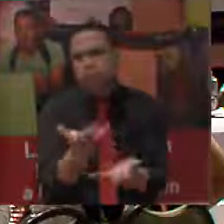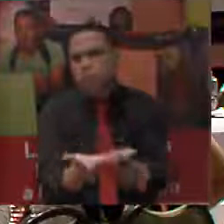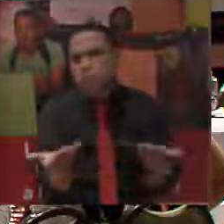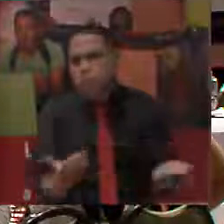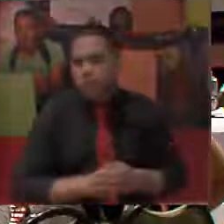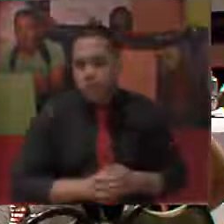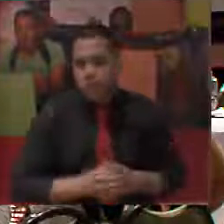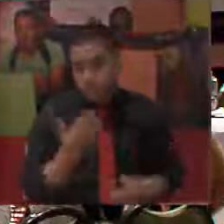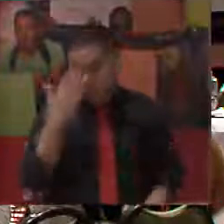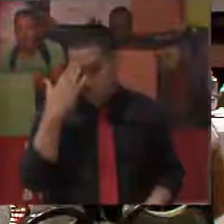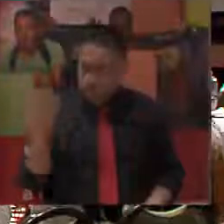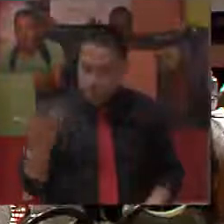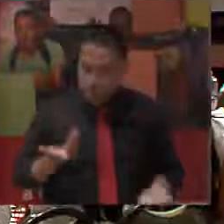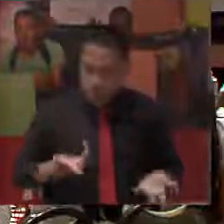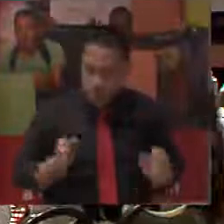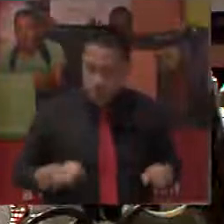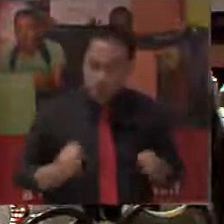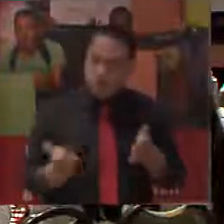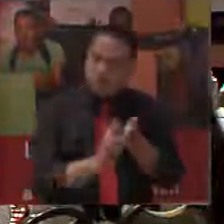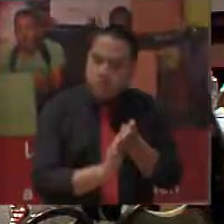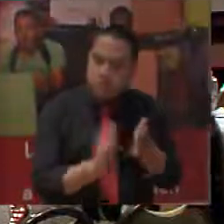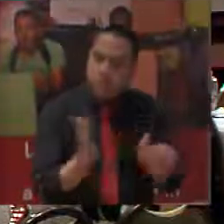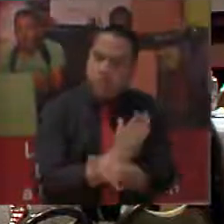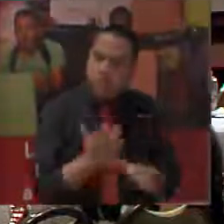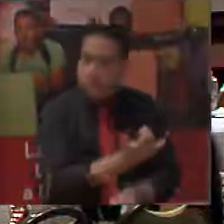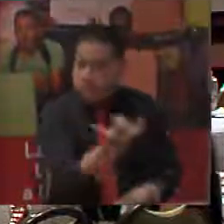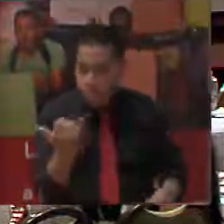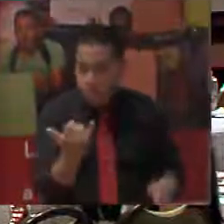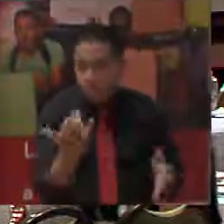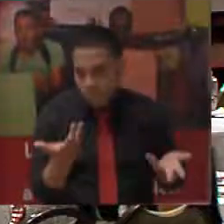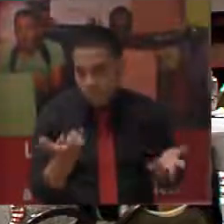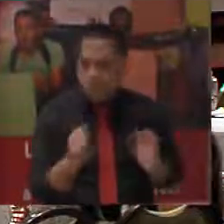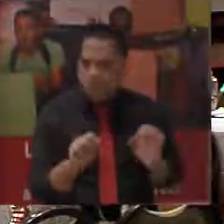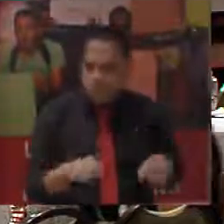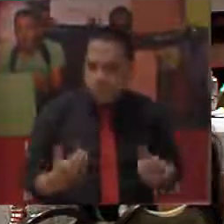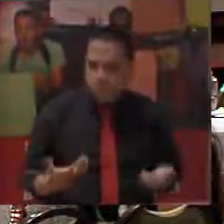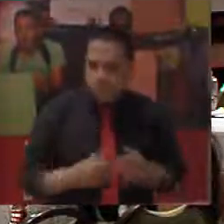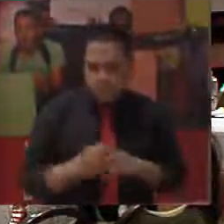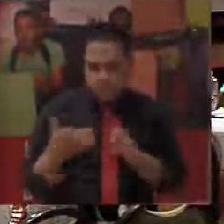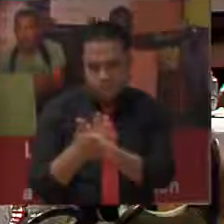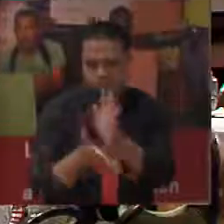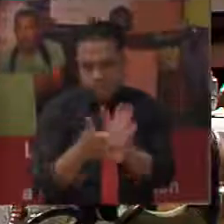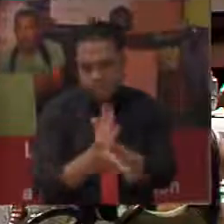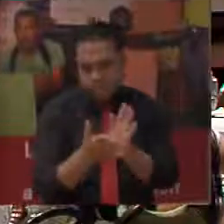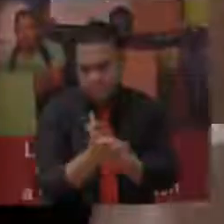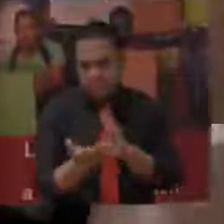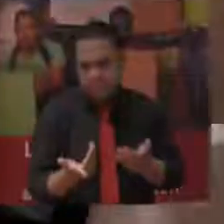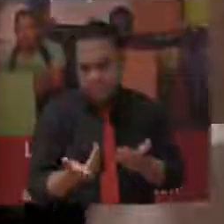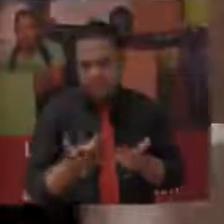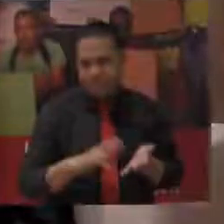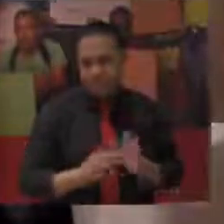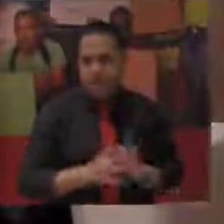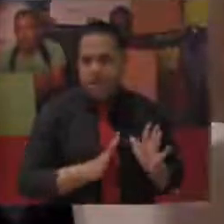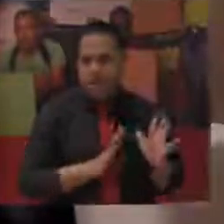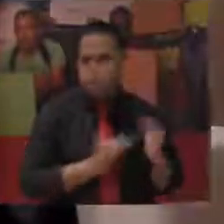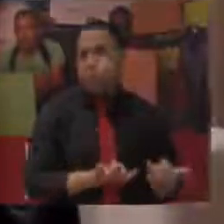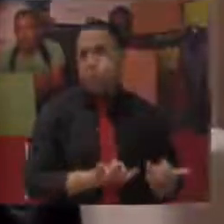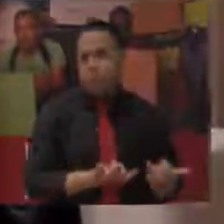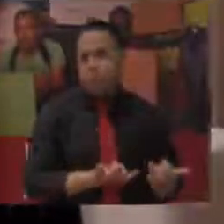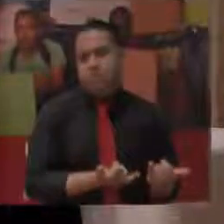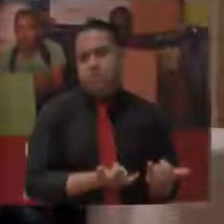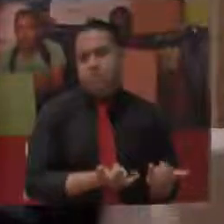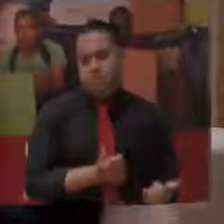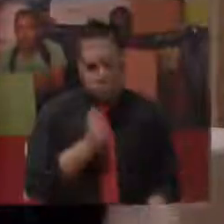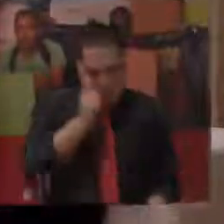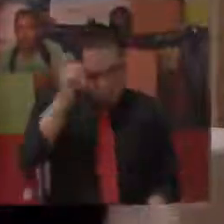camino para poder solucionar las problemáticas que se han descrito, reflejadas en una realidad y en un ser humano,